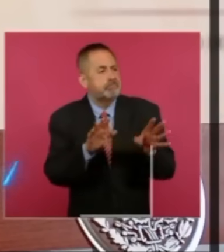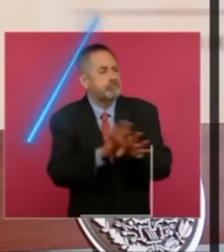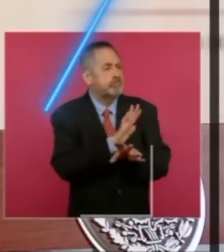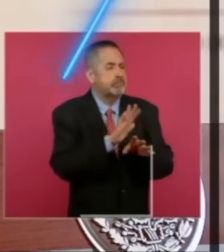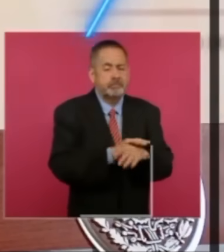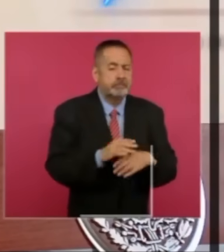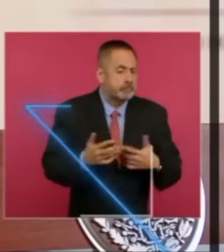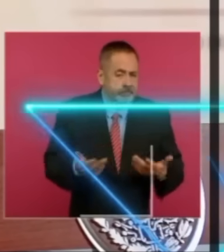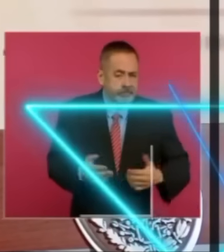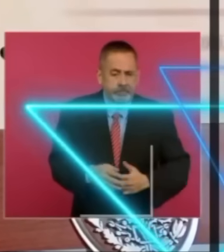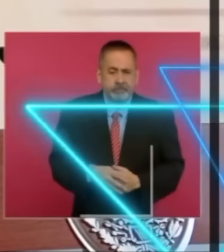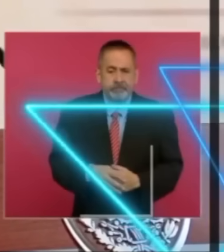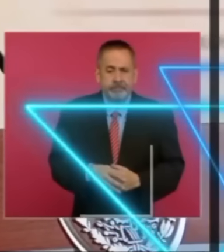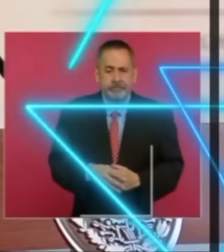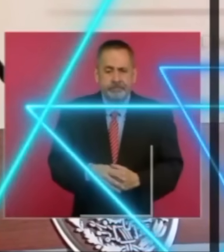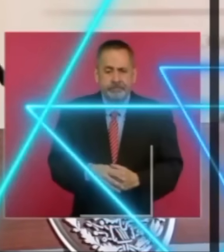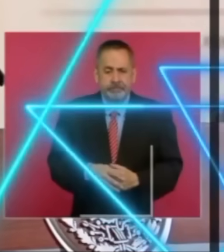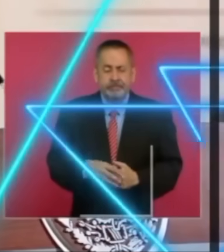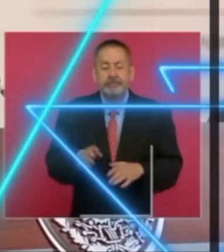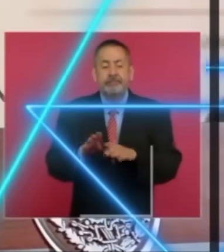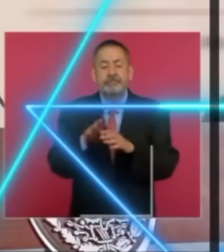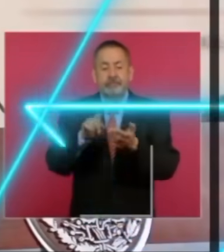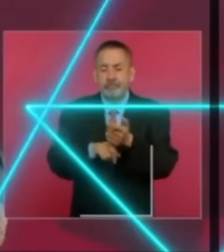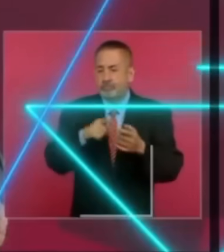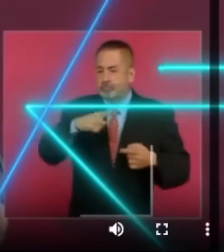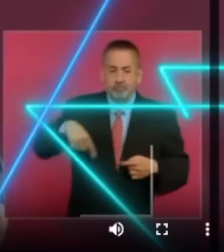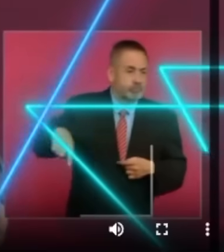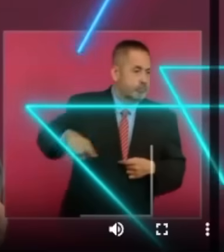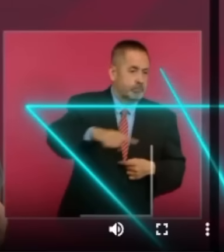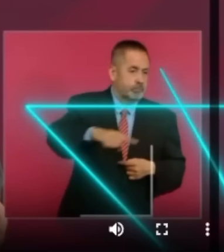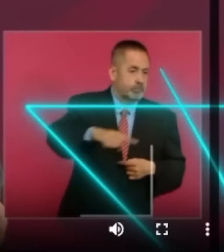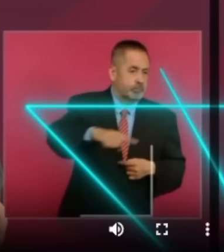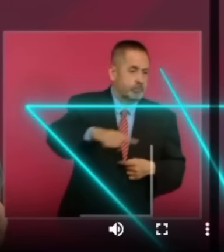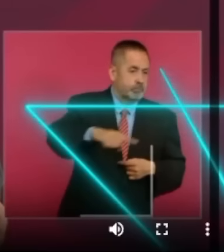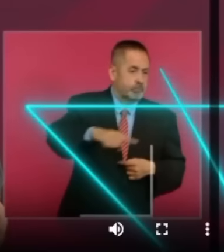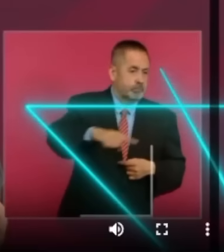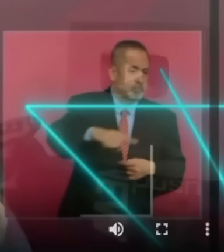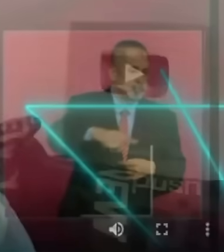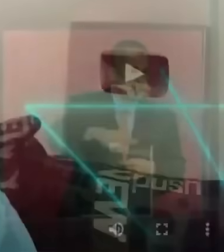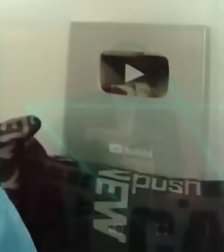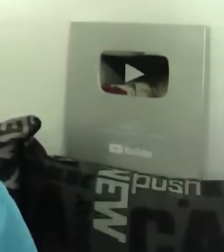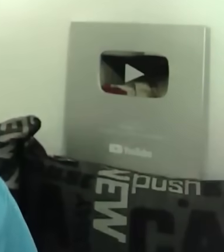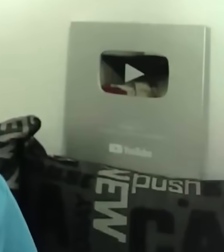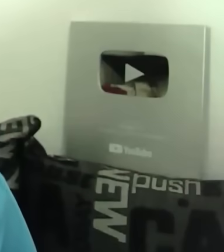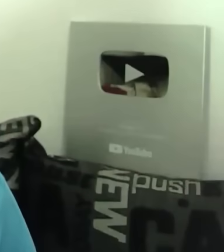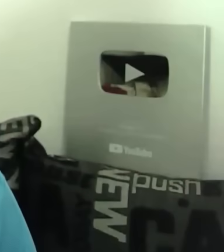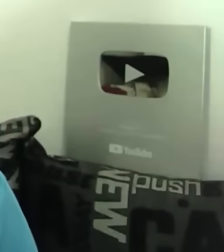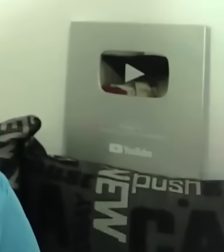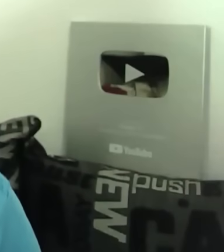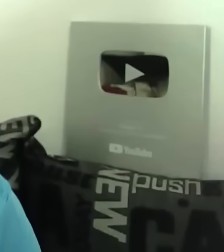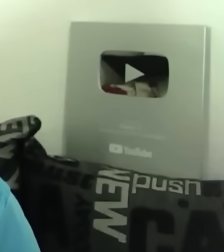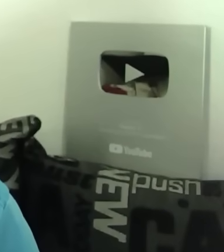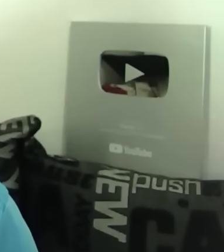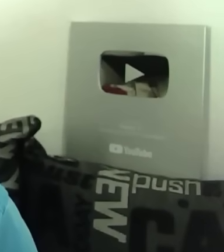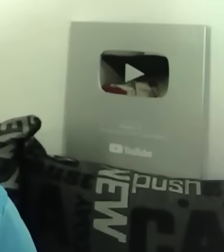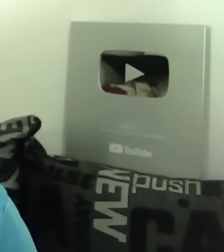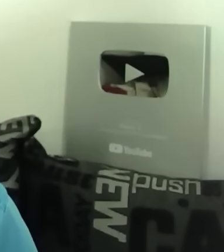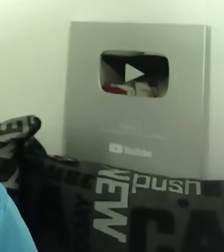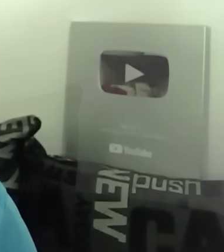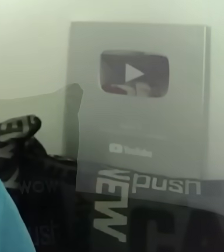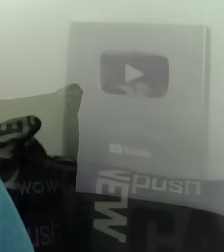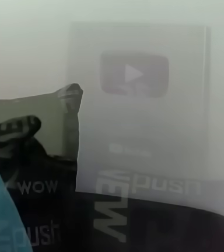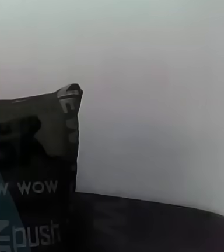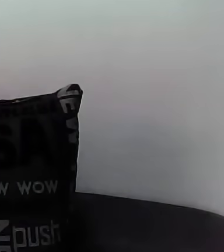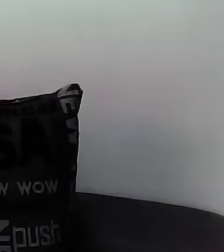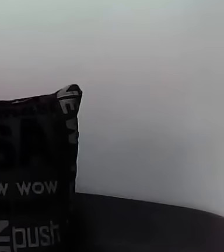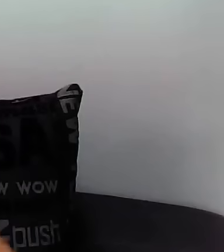es mediante el método democrático aguas eh aguas porque el presidente acaba de